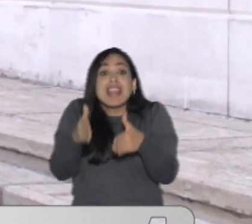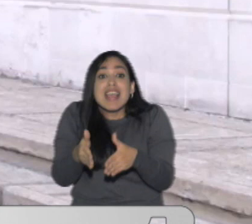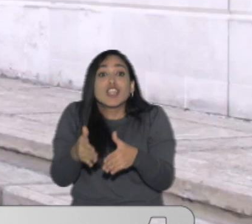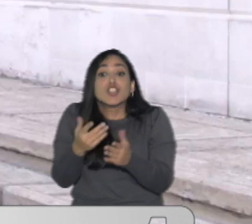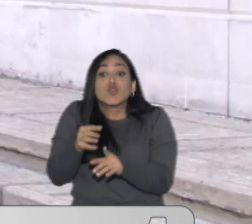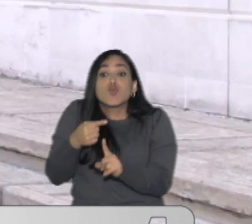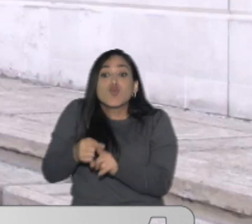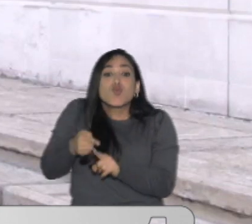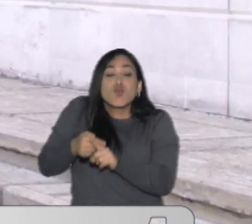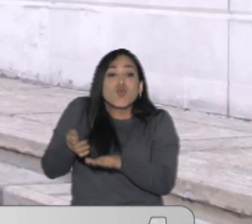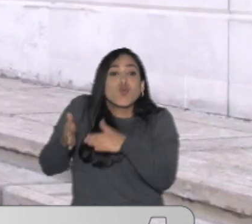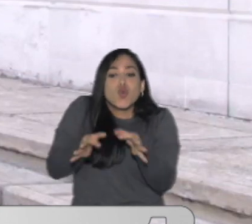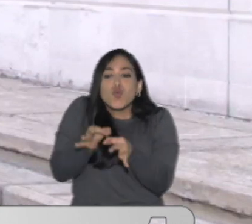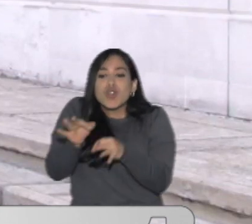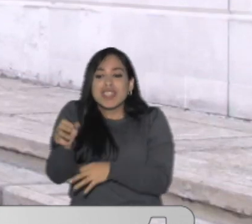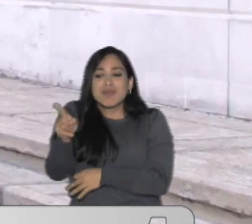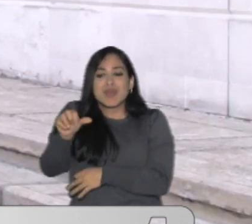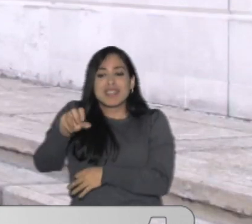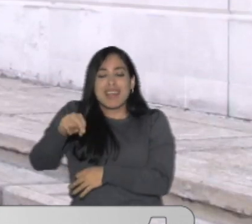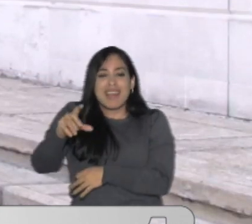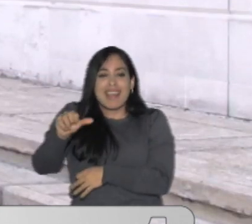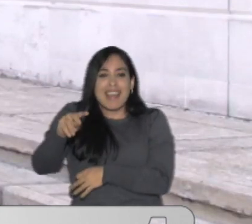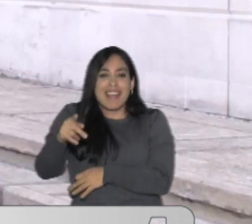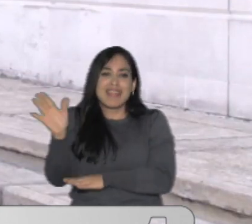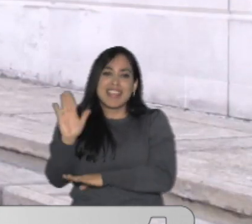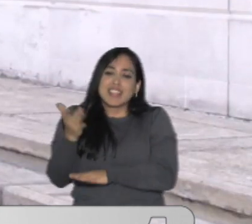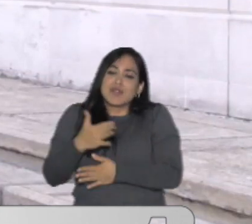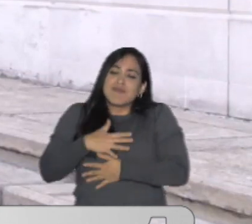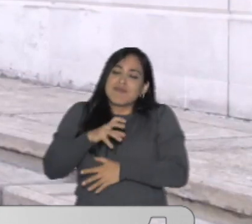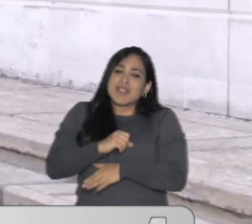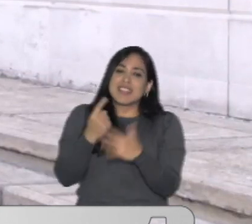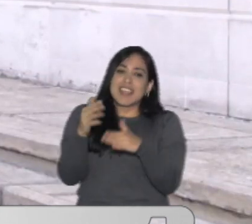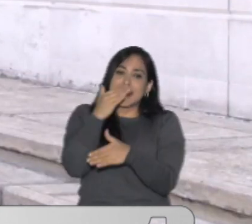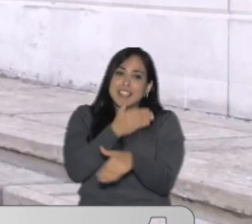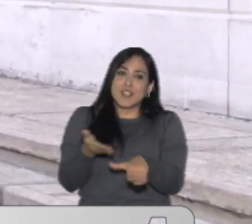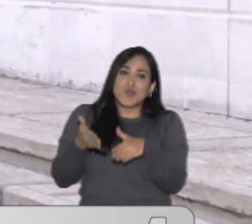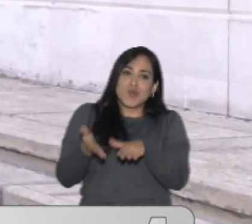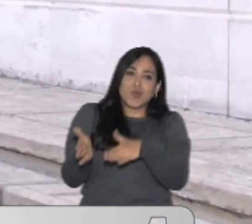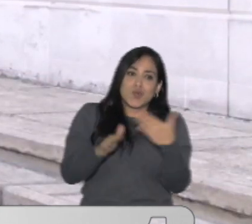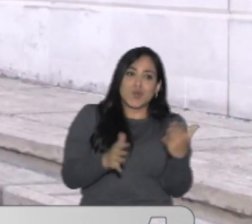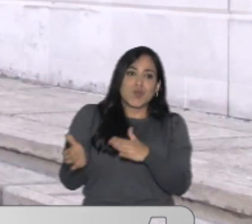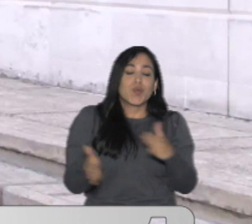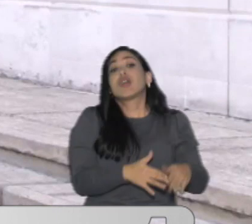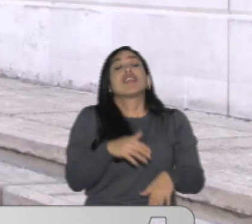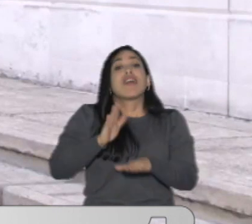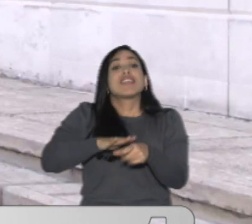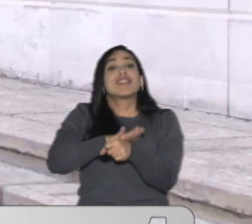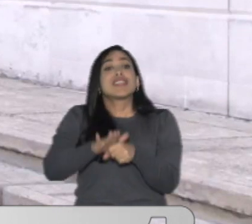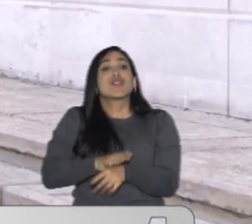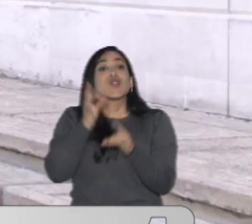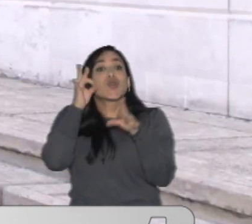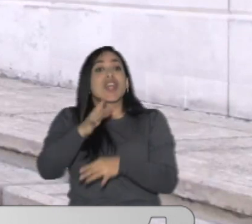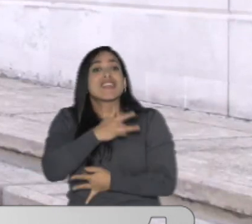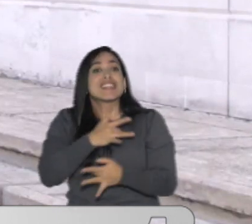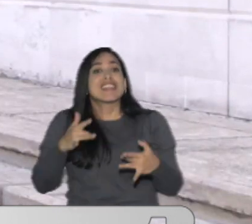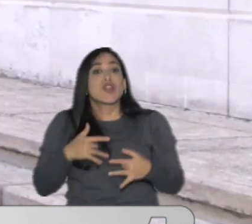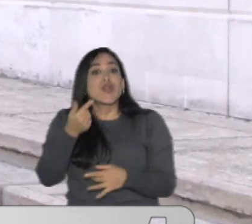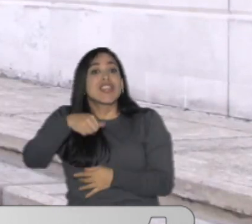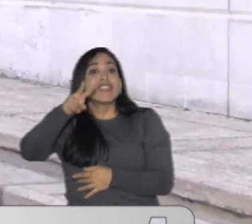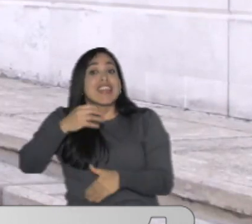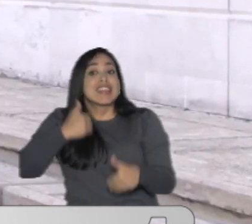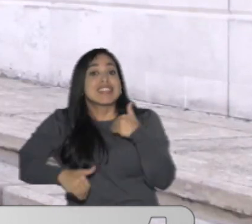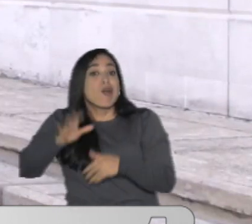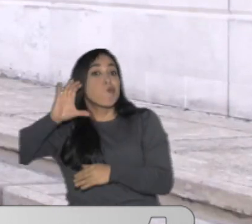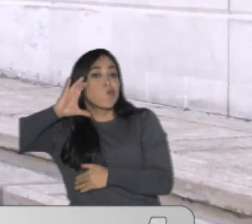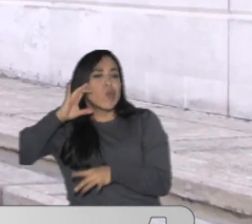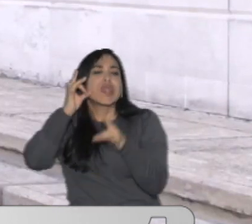en el municipio de San Andrés para darle el último adiós a estos niños que perdieron la vida en el percance. Entre tanto, pues sigue crítica la salud de los 17 que se recuperan